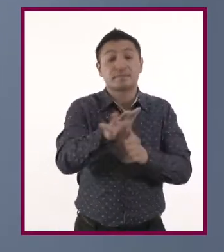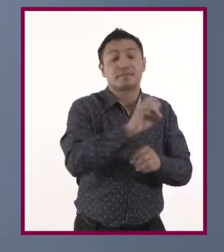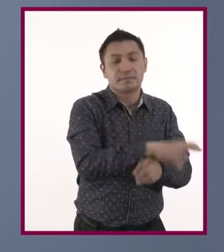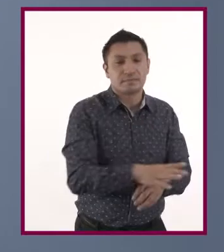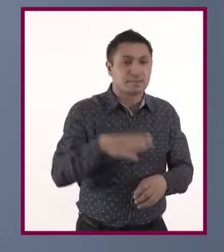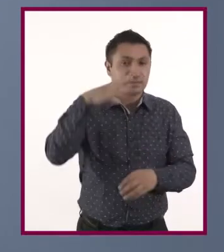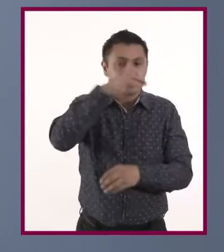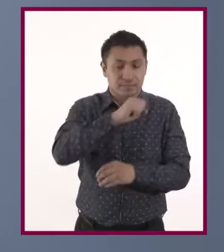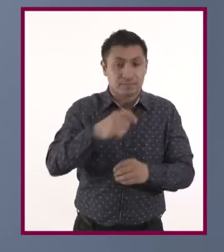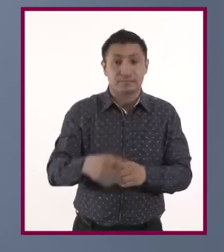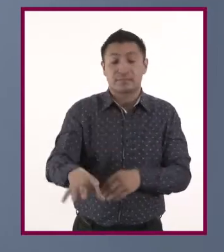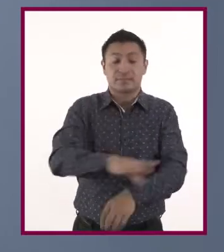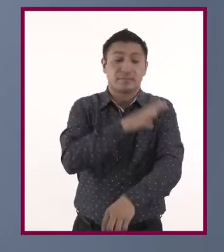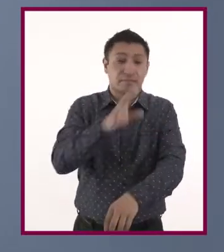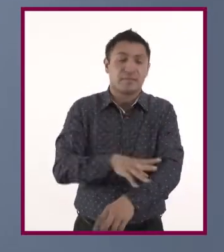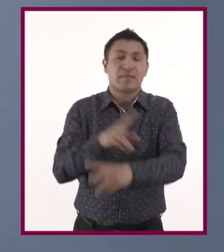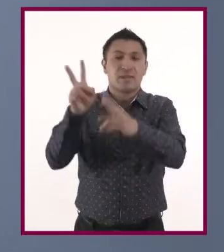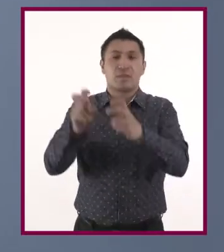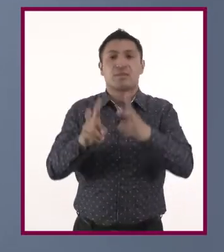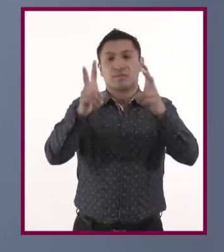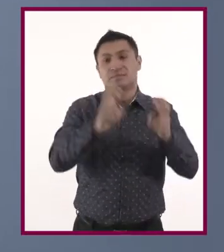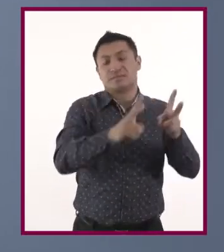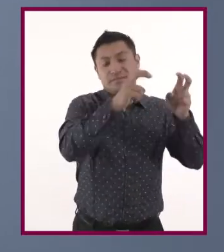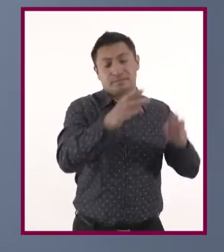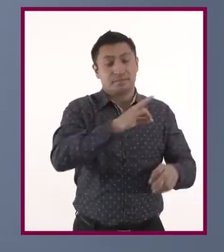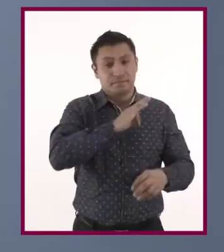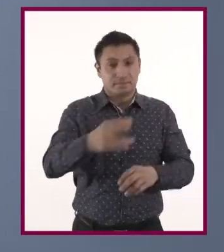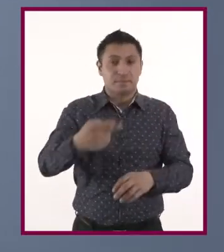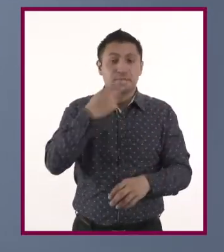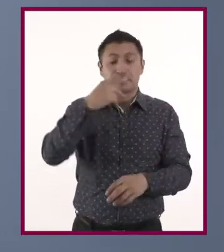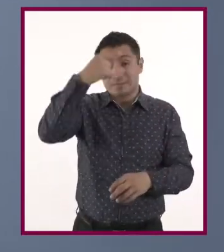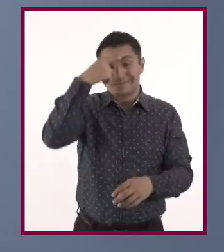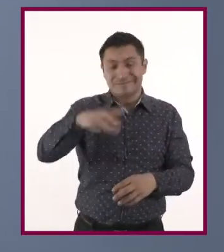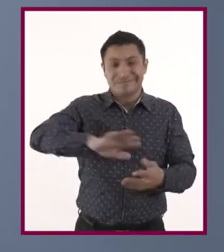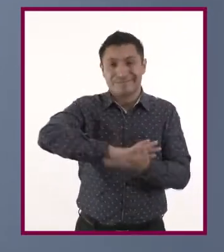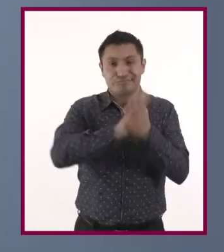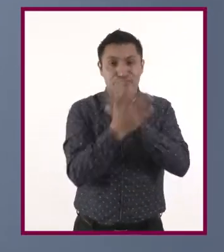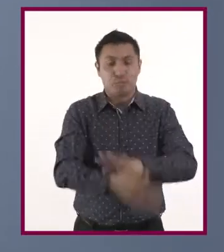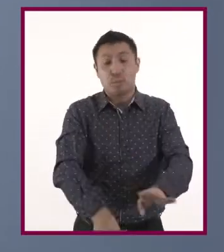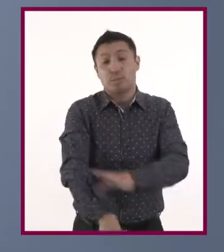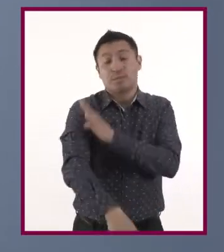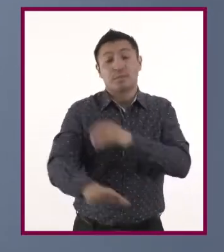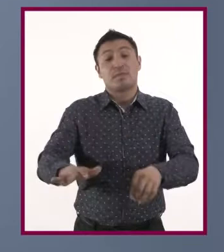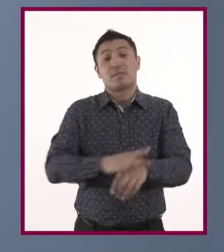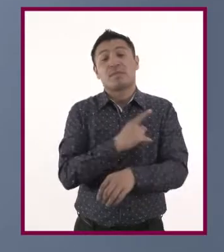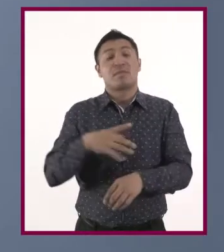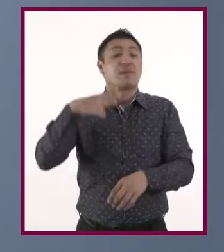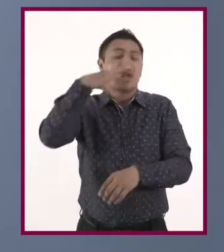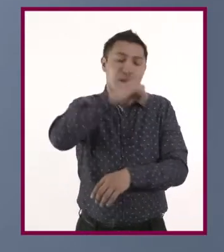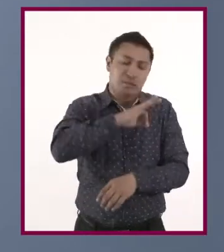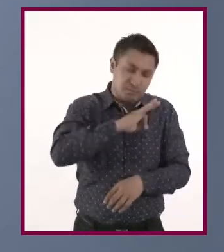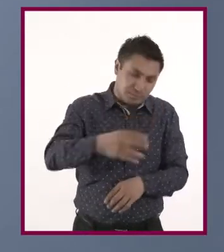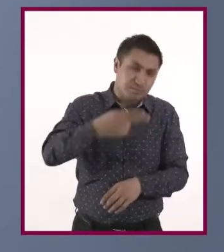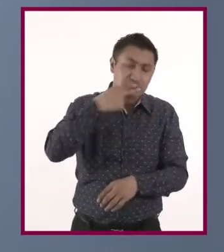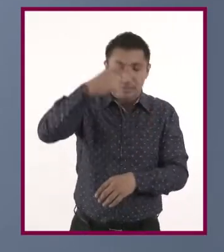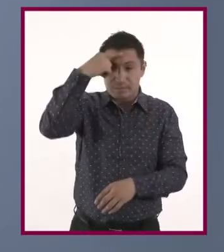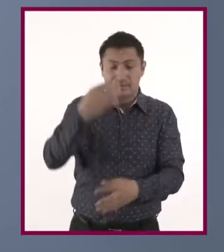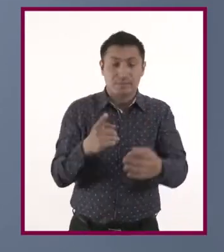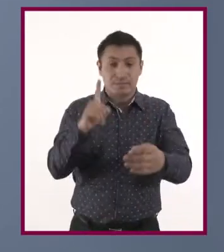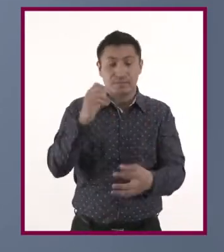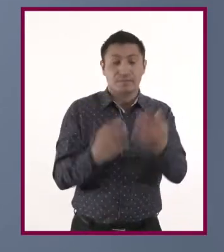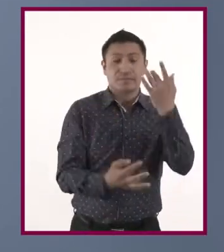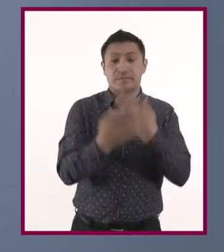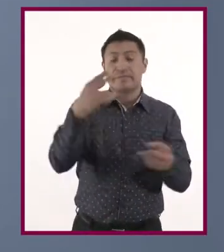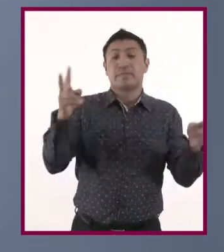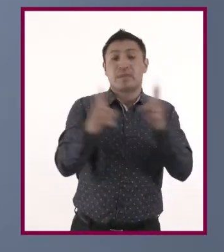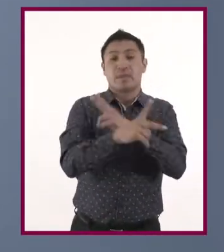consumo. La energía que recogen estos sistemas se podría usar también para generar electricidad, ya que el calor puede usarse para hervir agua, producir